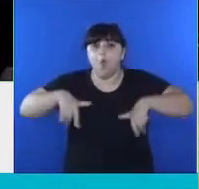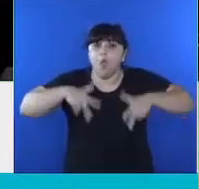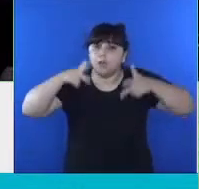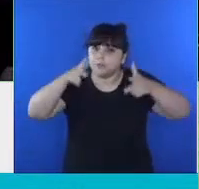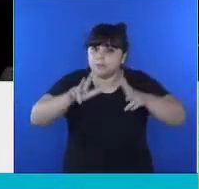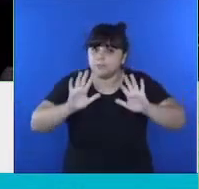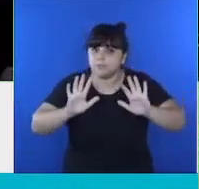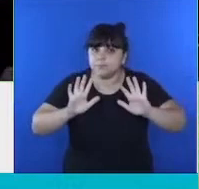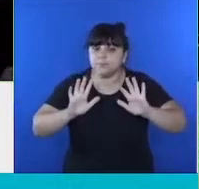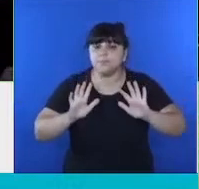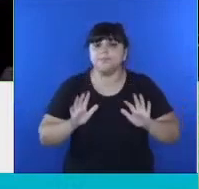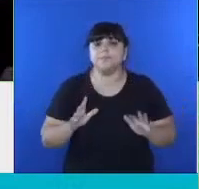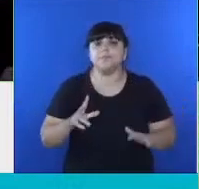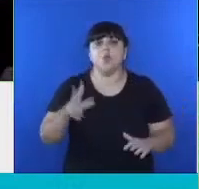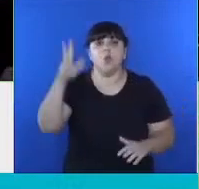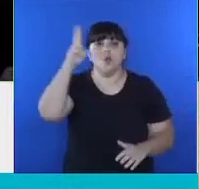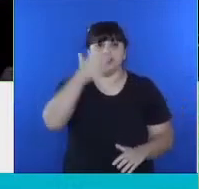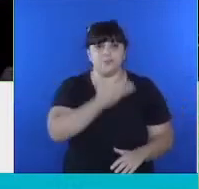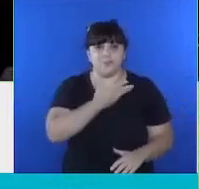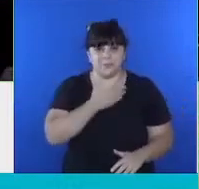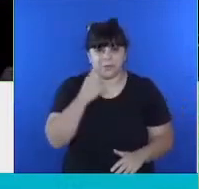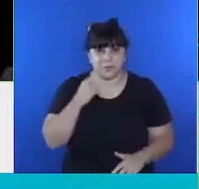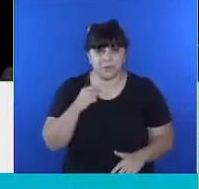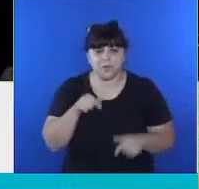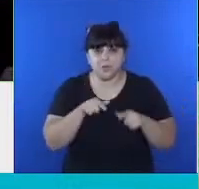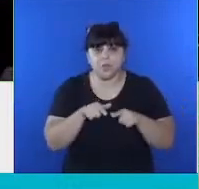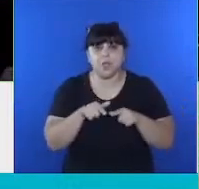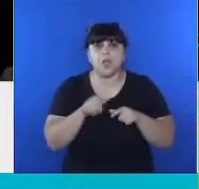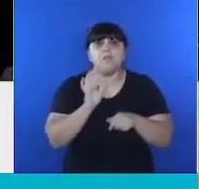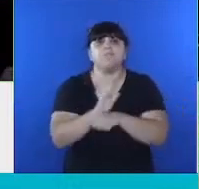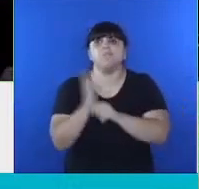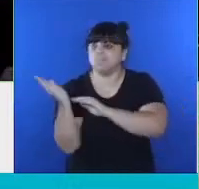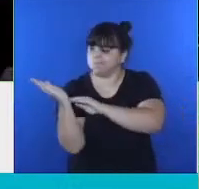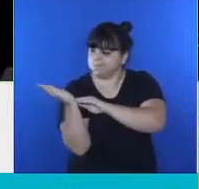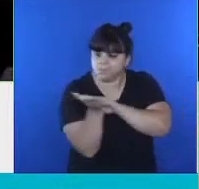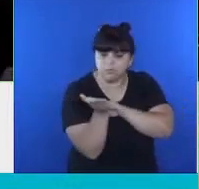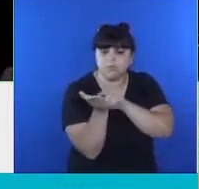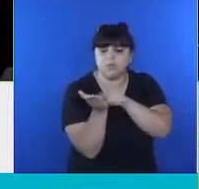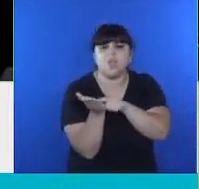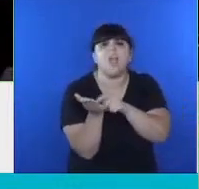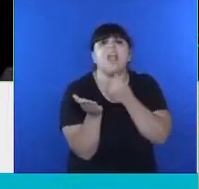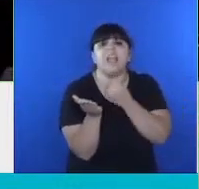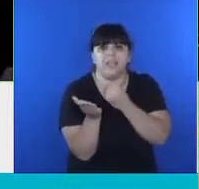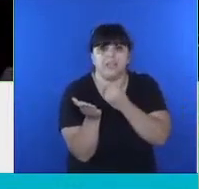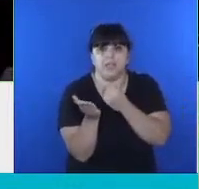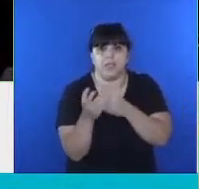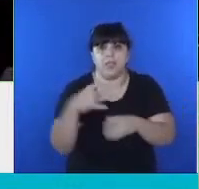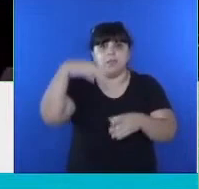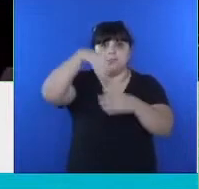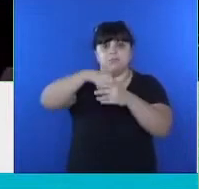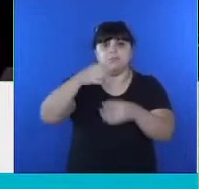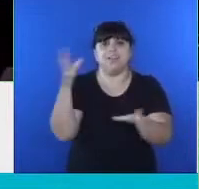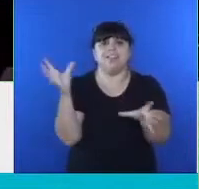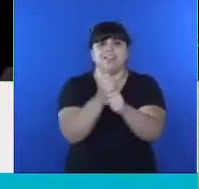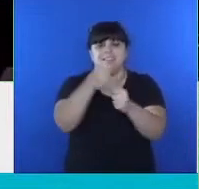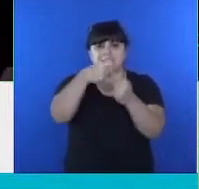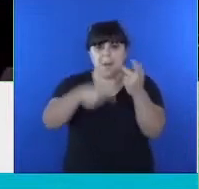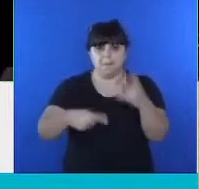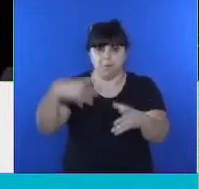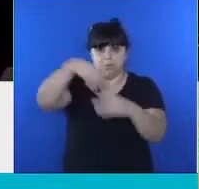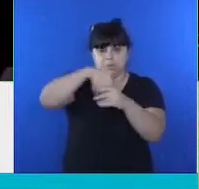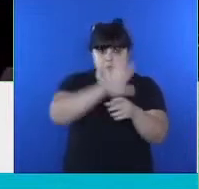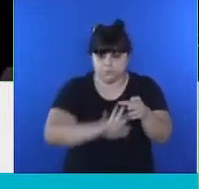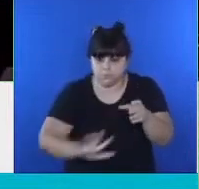hablar, el 8 de febrero representó cortar el fondo del transporte interior.